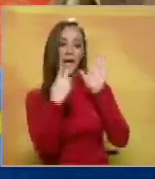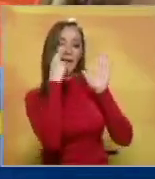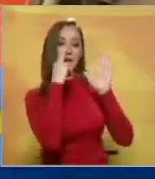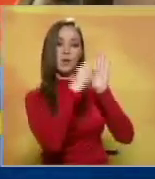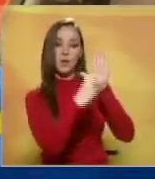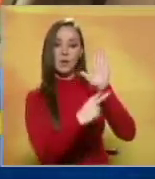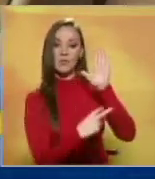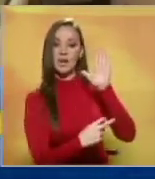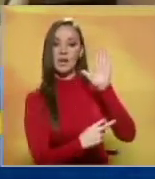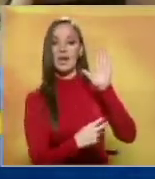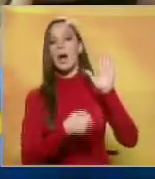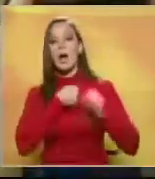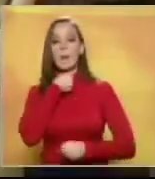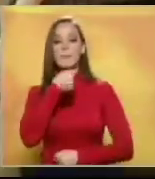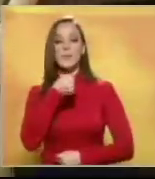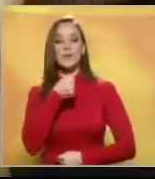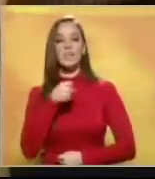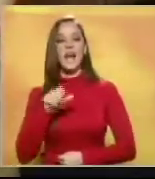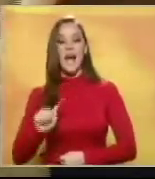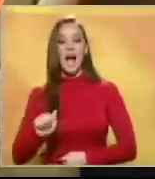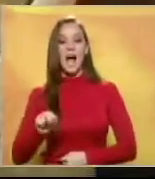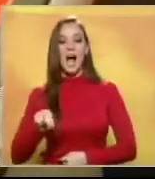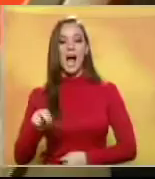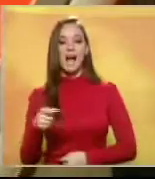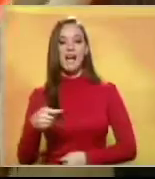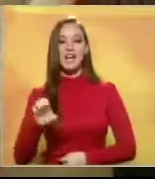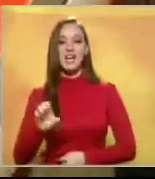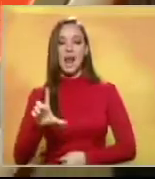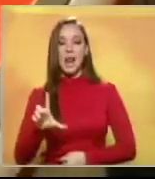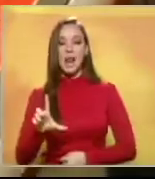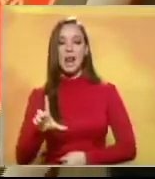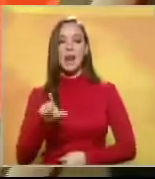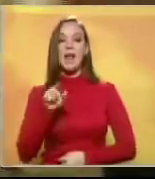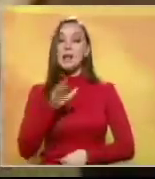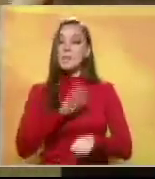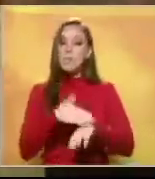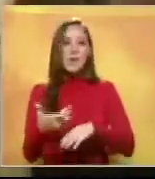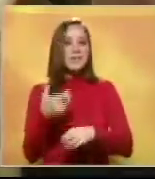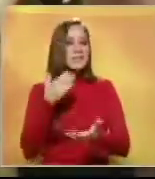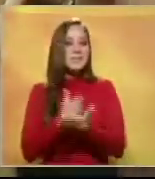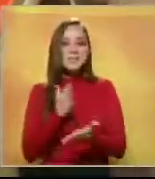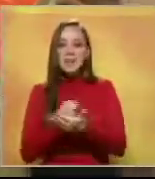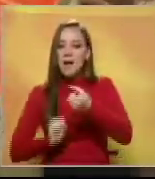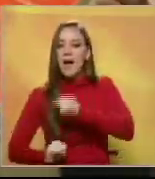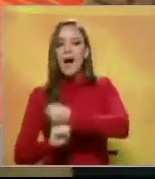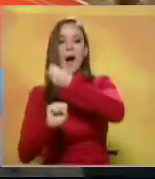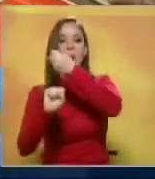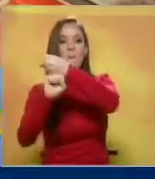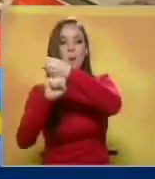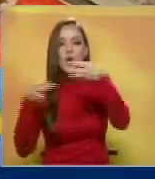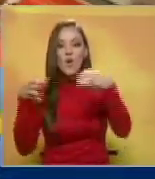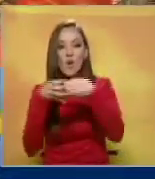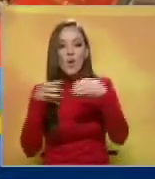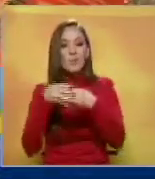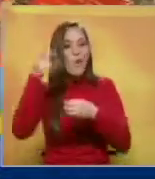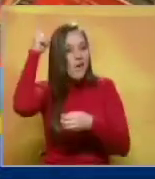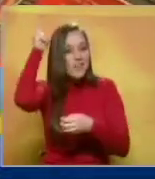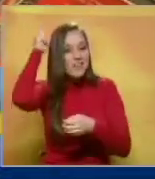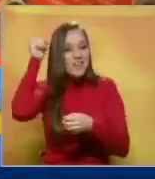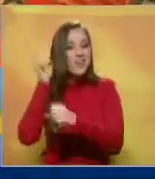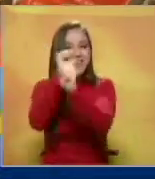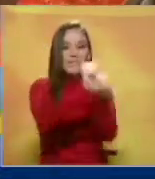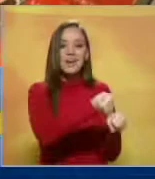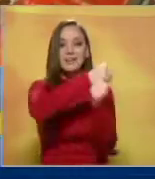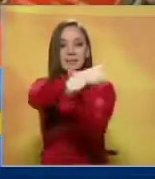al periodista ángel marcano por ese apoyo incondicional con los pueblos warao así que de verdad quiero que